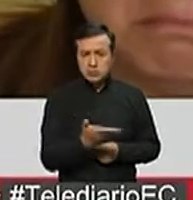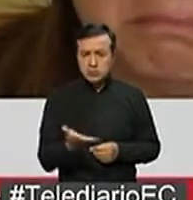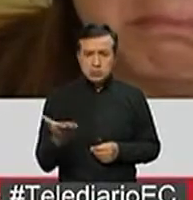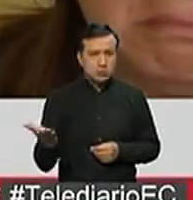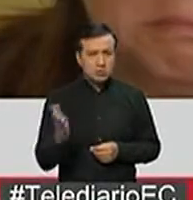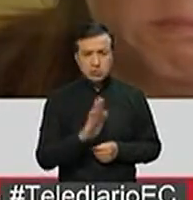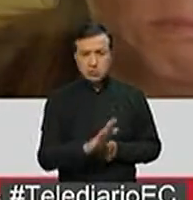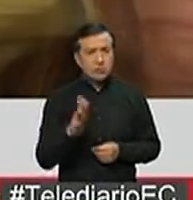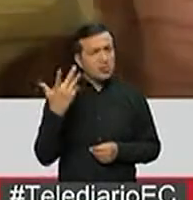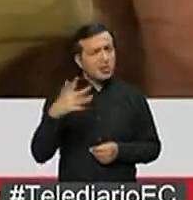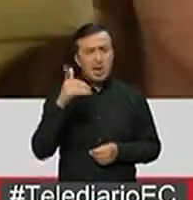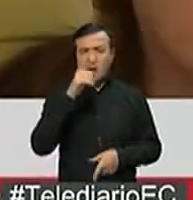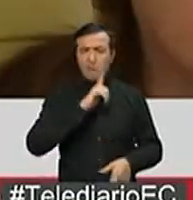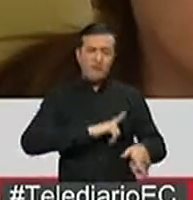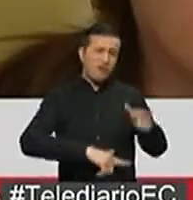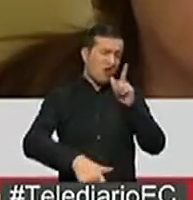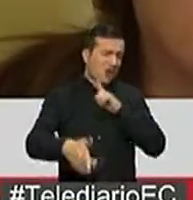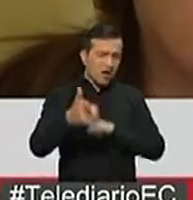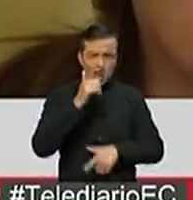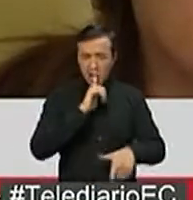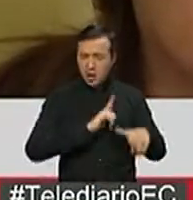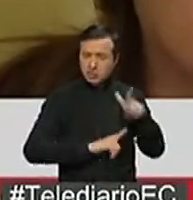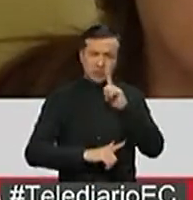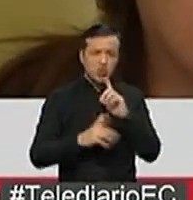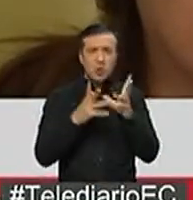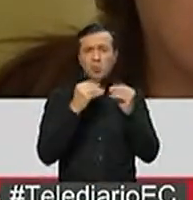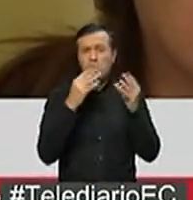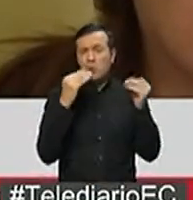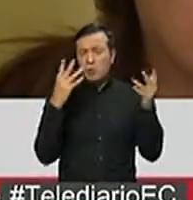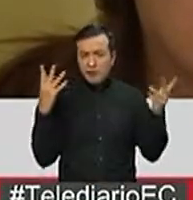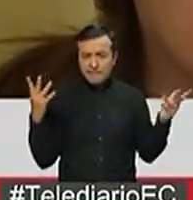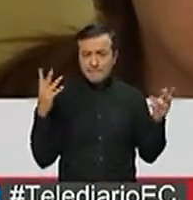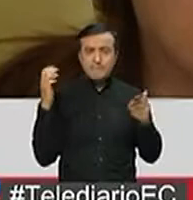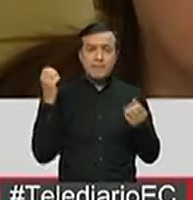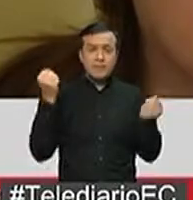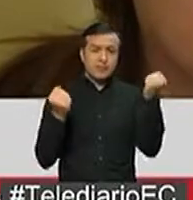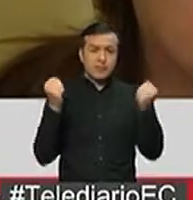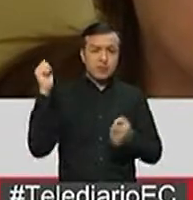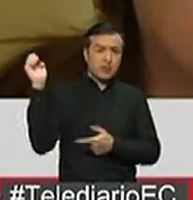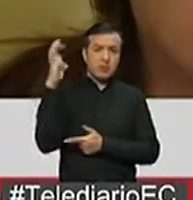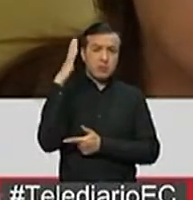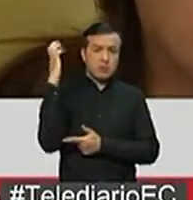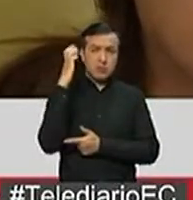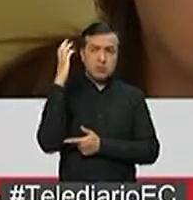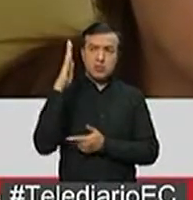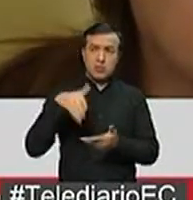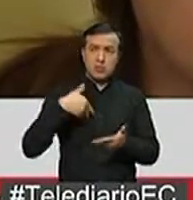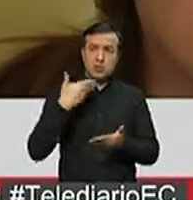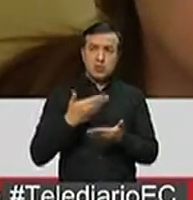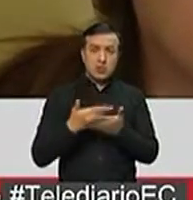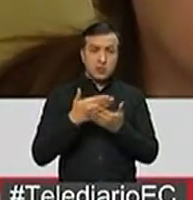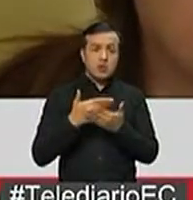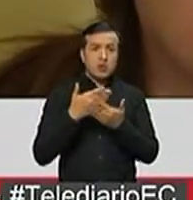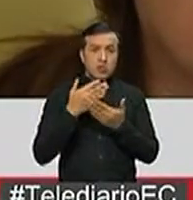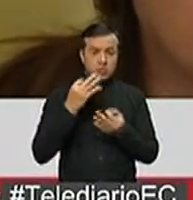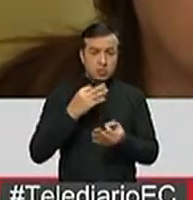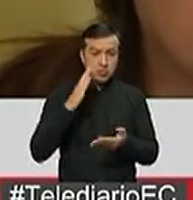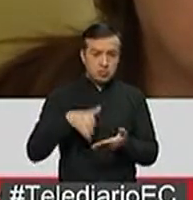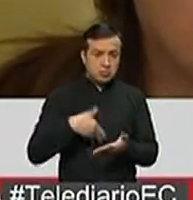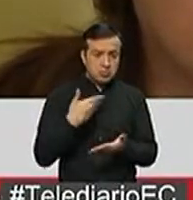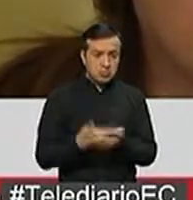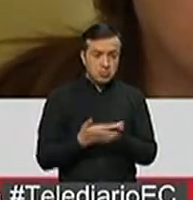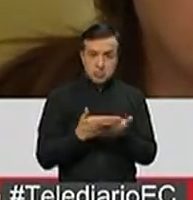totalmente embriagados. Vimos que llegaron solamente las ambulancias de rescate por el acontecimiento, pero